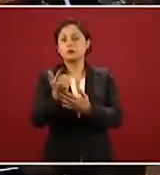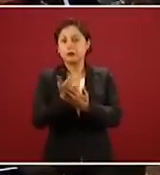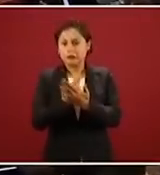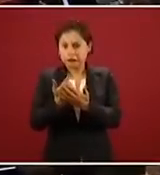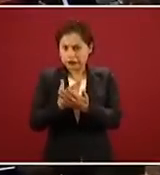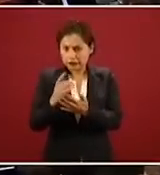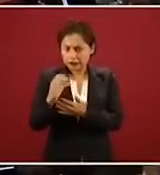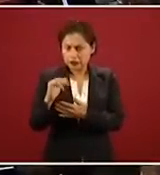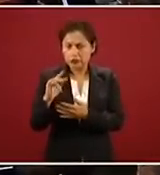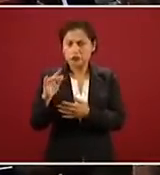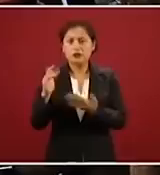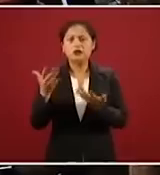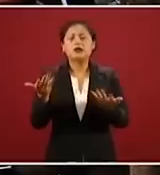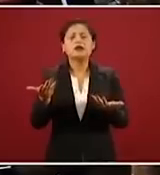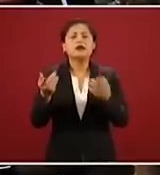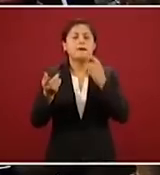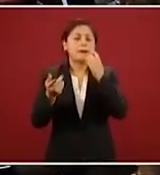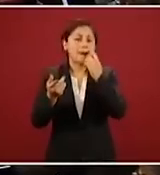muchos